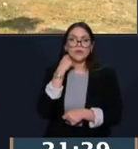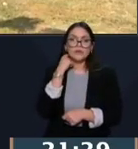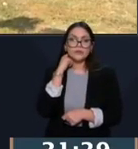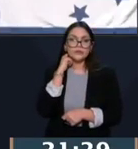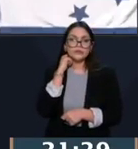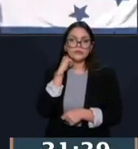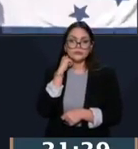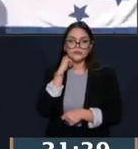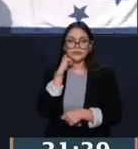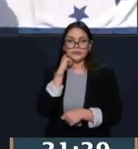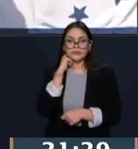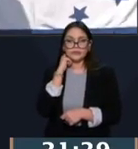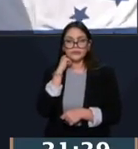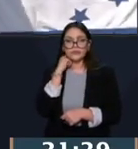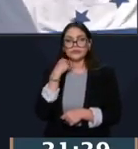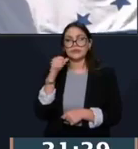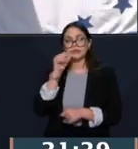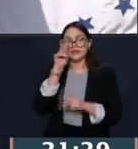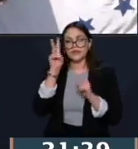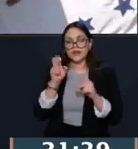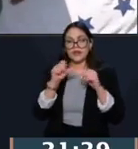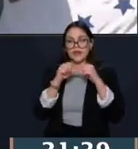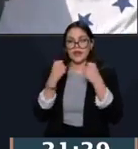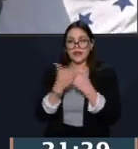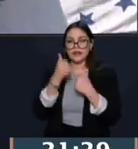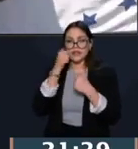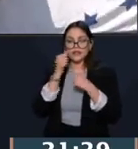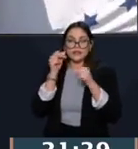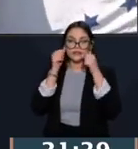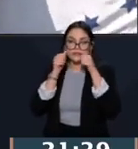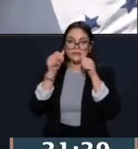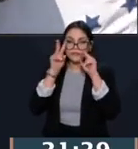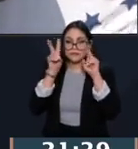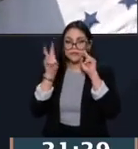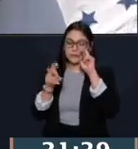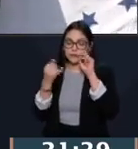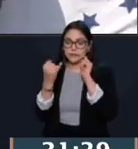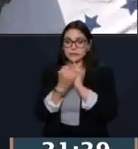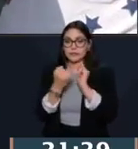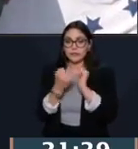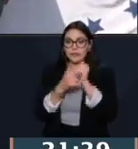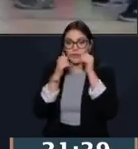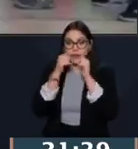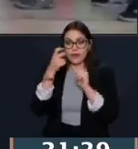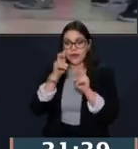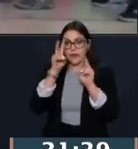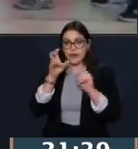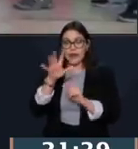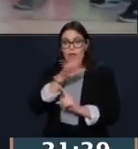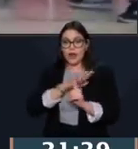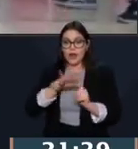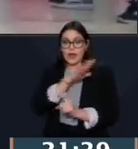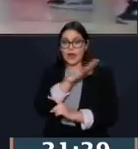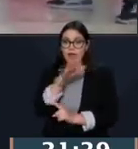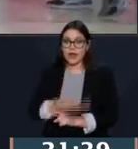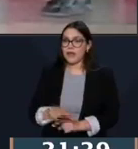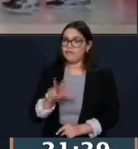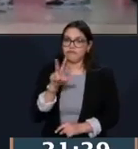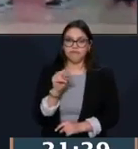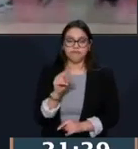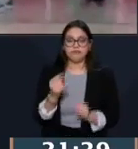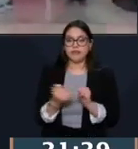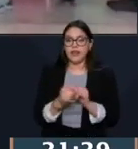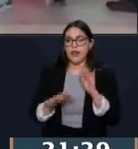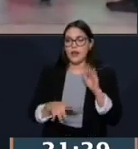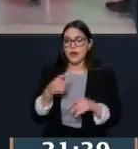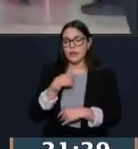la gente de sociedad civil que acompaña mucho estos temas, porque tampoco creas que es un tema generalizado, ¿eh? Ojo con eso. De repente